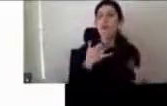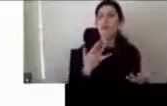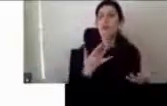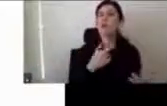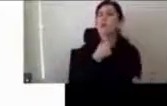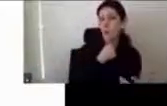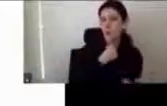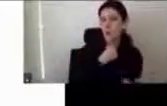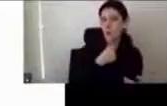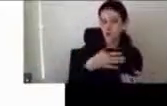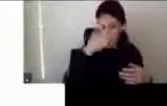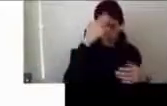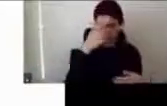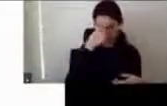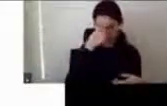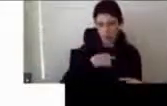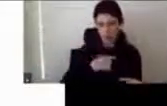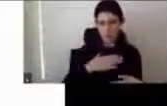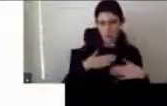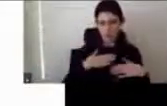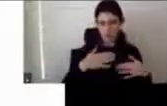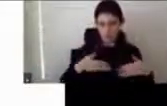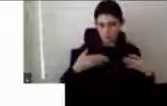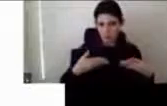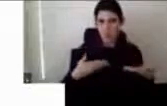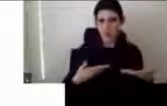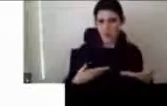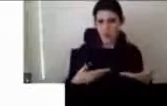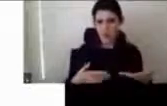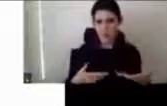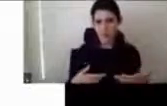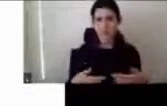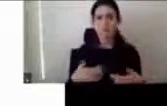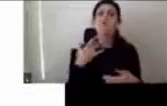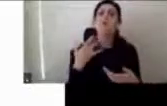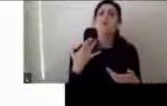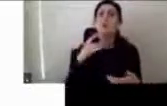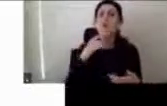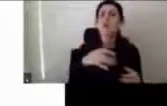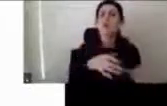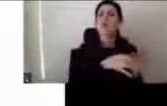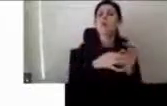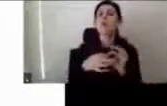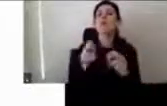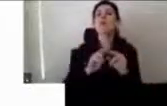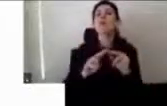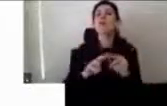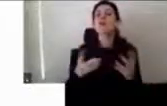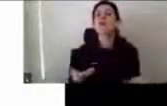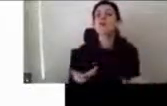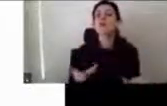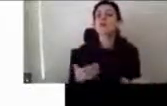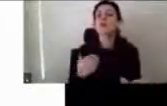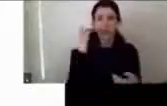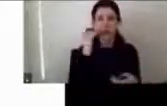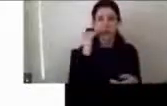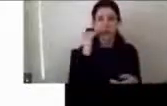motivación es lo que me mueve a la acción. ¿Por qué hago lo que hago? ¿Ya? Entonces, los niños pequeños